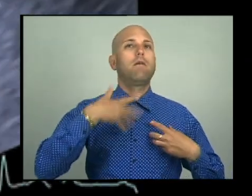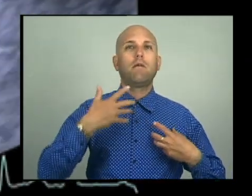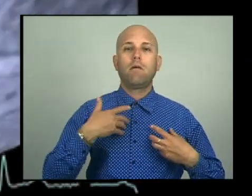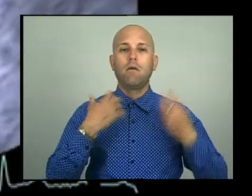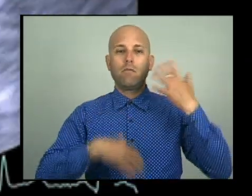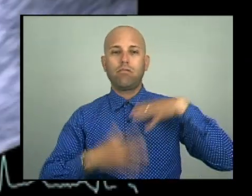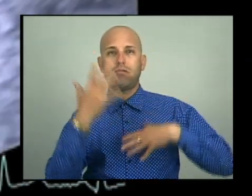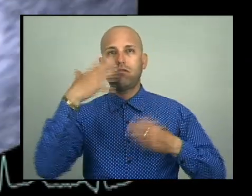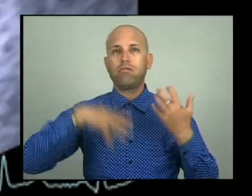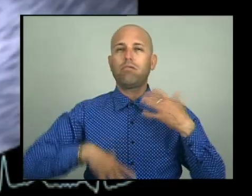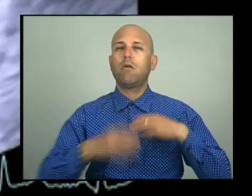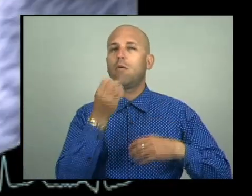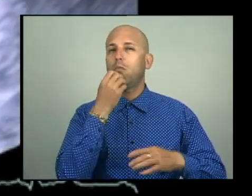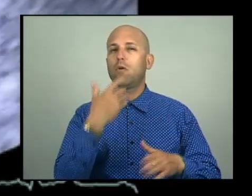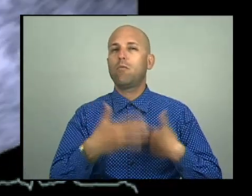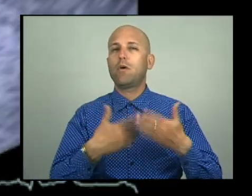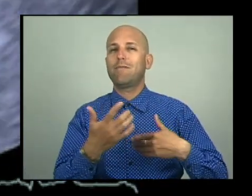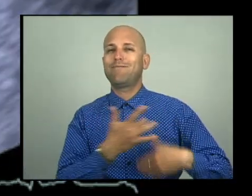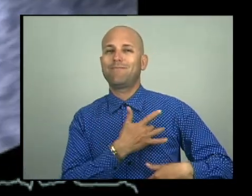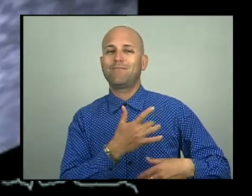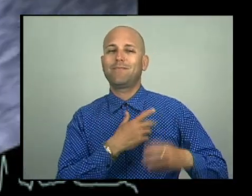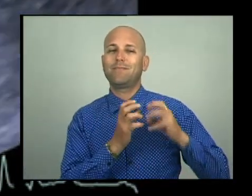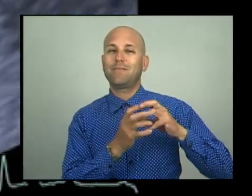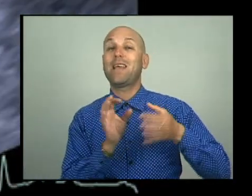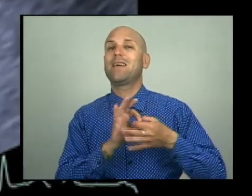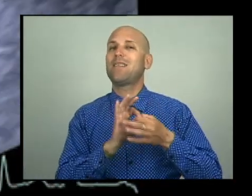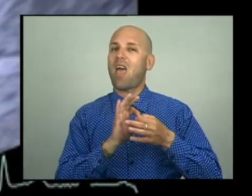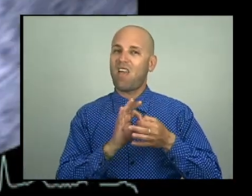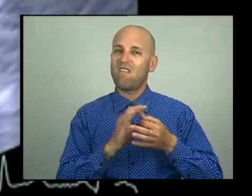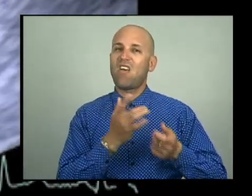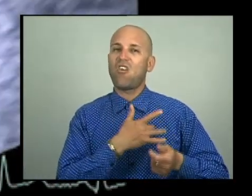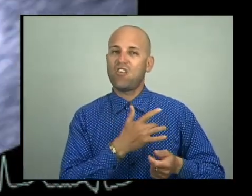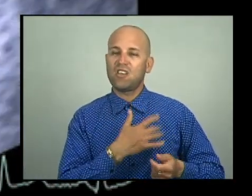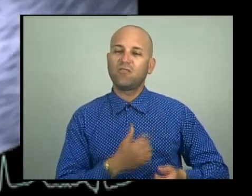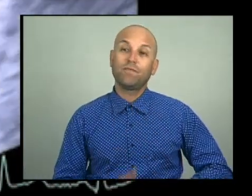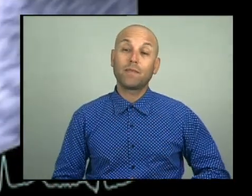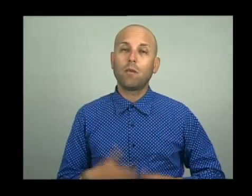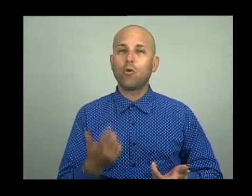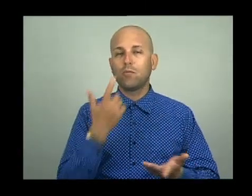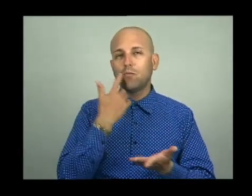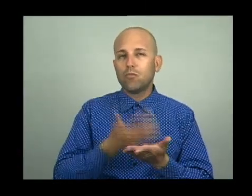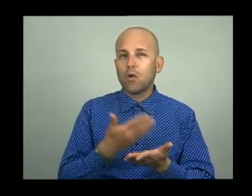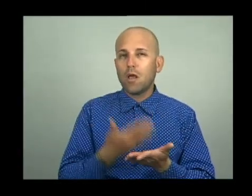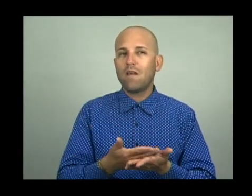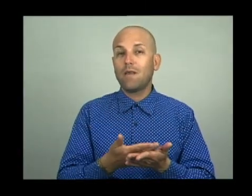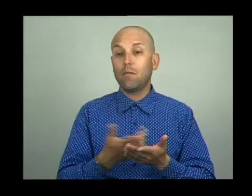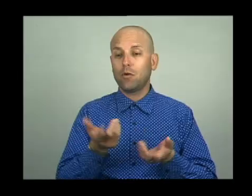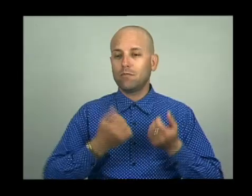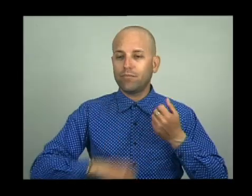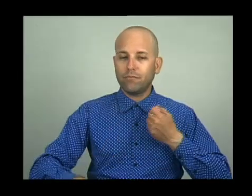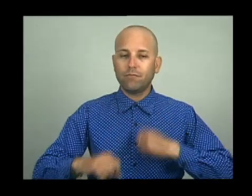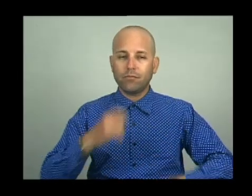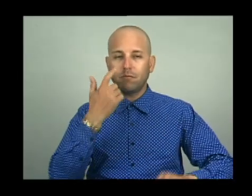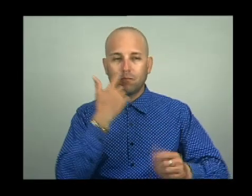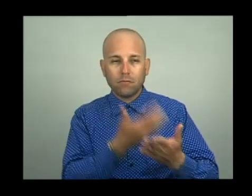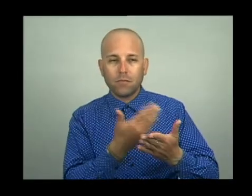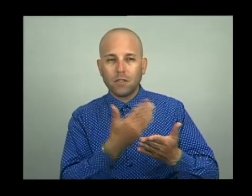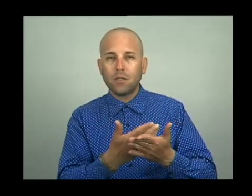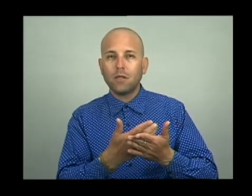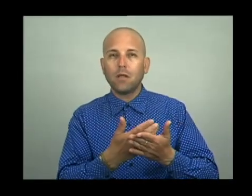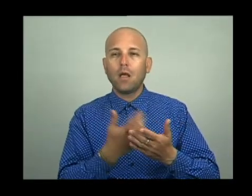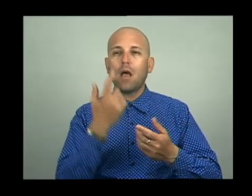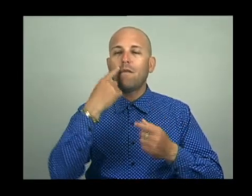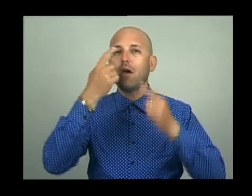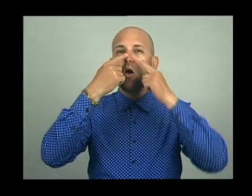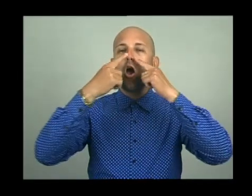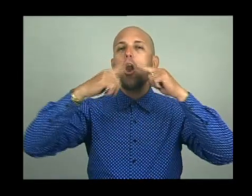de que tiene un defecto de nacimiento grave del corazón. Las pruebas de detección del recién nacido que usan la